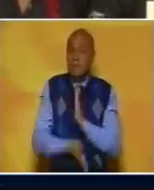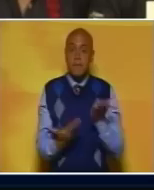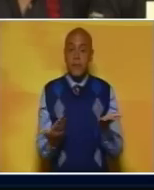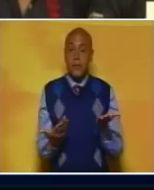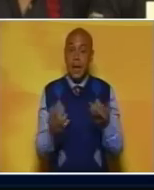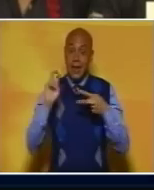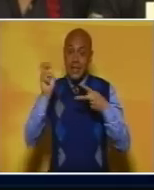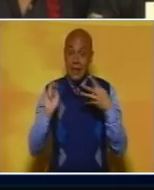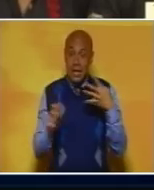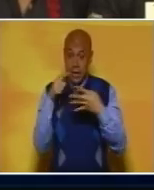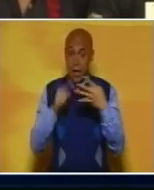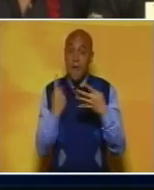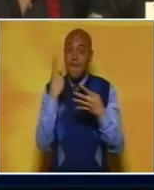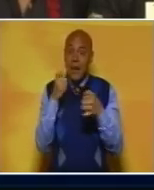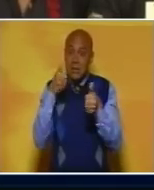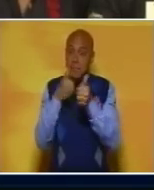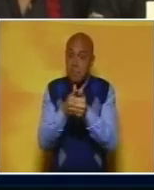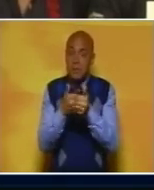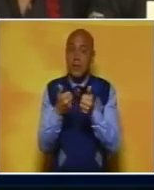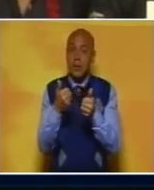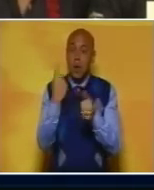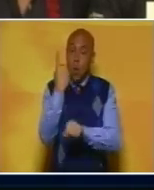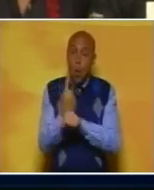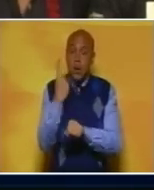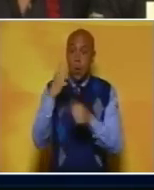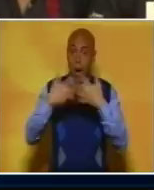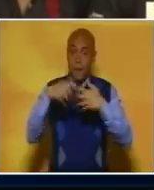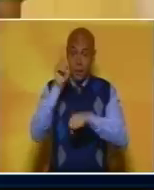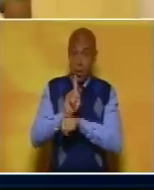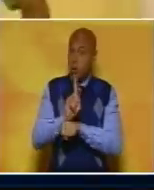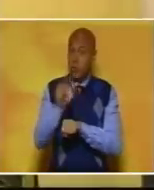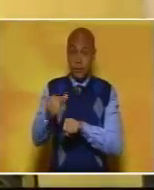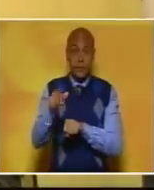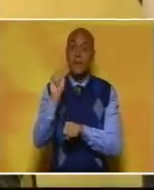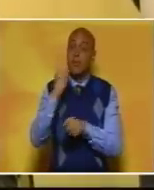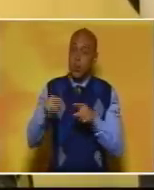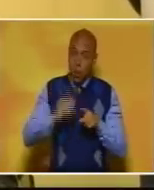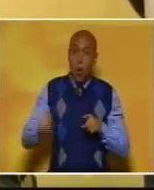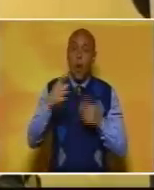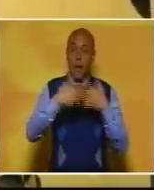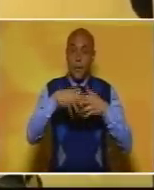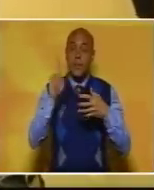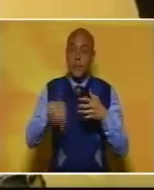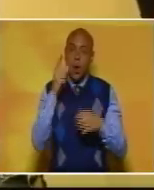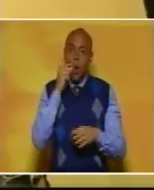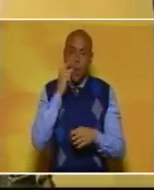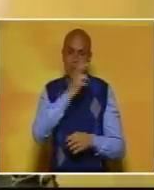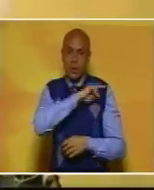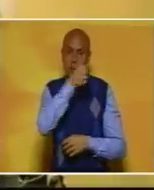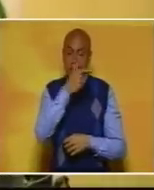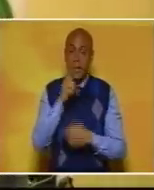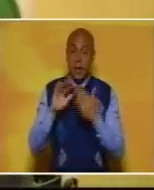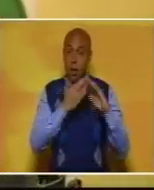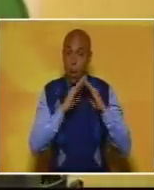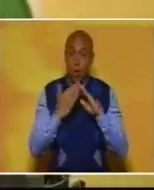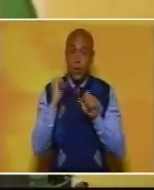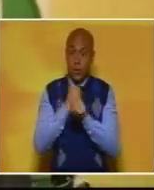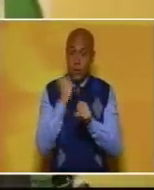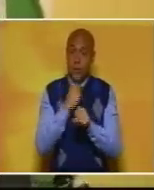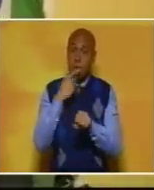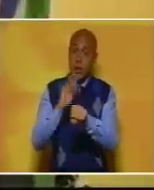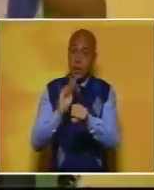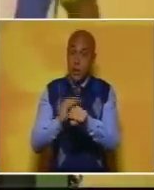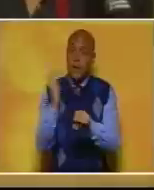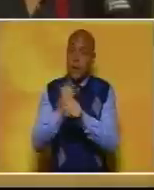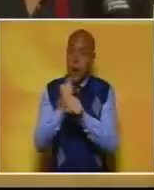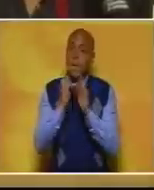Ese acompañamiento que está allí no es además el tema del Sidor, es en todas las empresas de Guayana. Johnny Hernández, coordinador estatal de los consejos productivos, pidió que la clase obrera